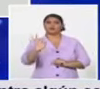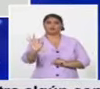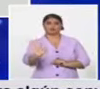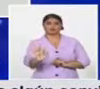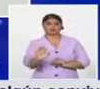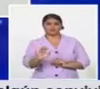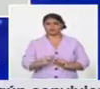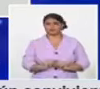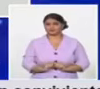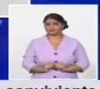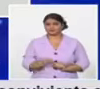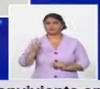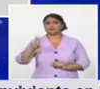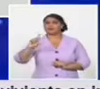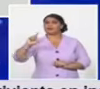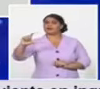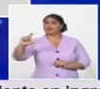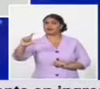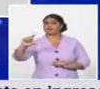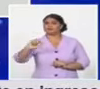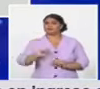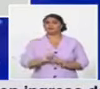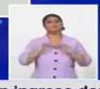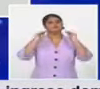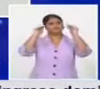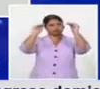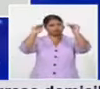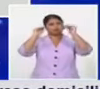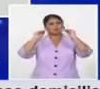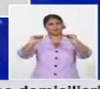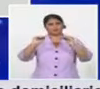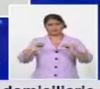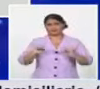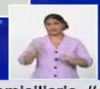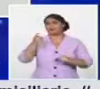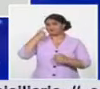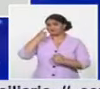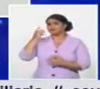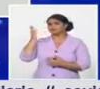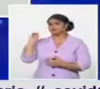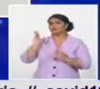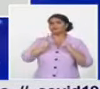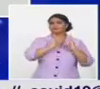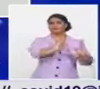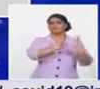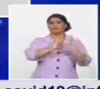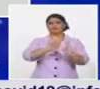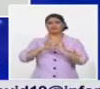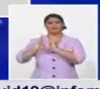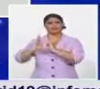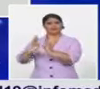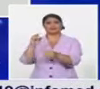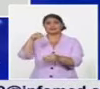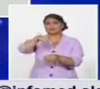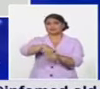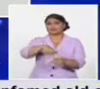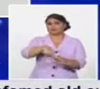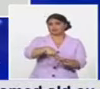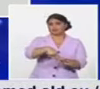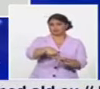5,4%, Villa Clara 1,1%. De todas las provincias, incluyendo el municipio especial Islas de la